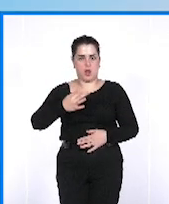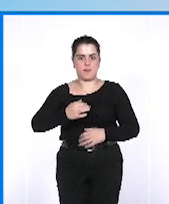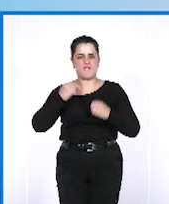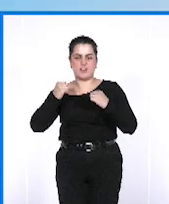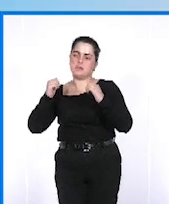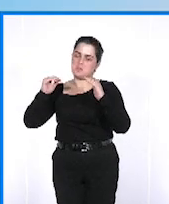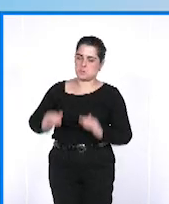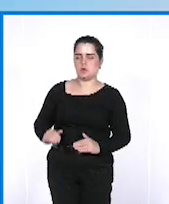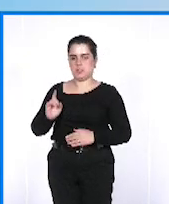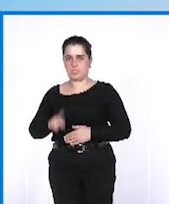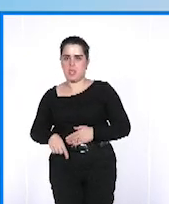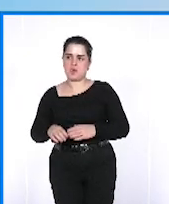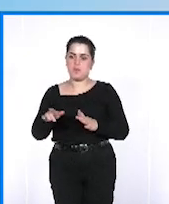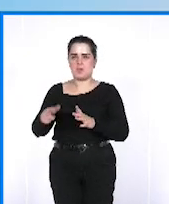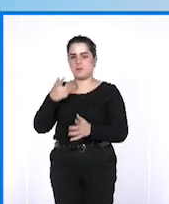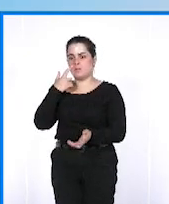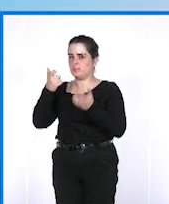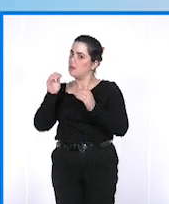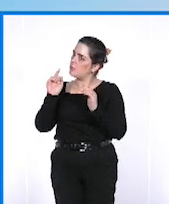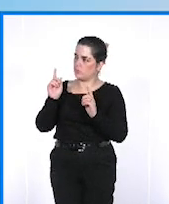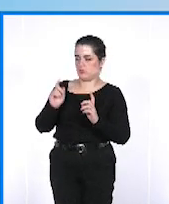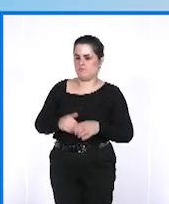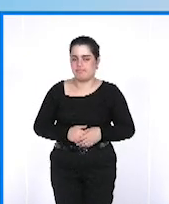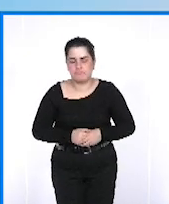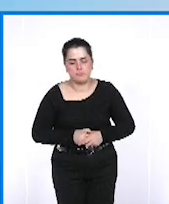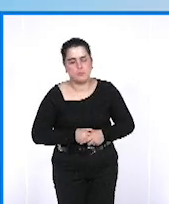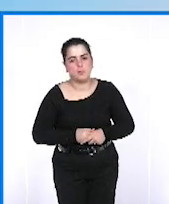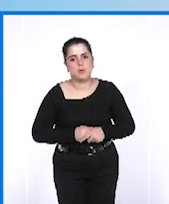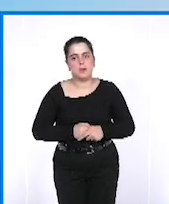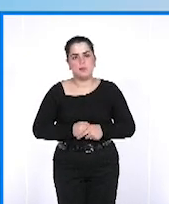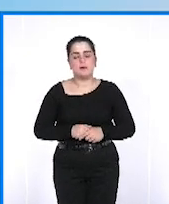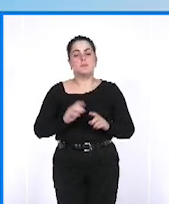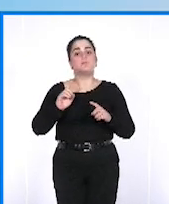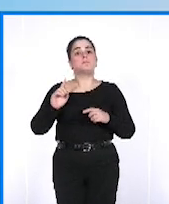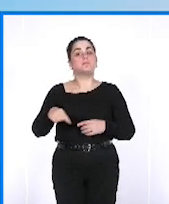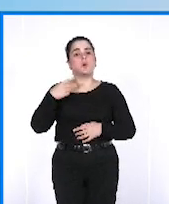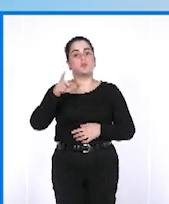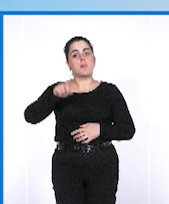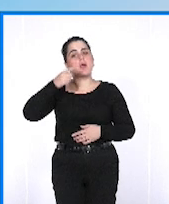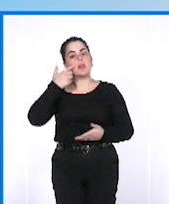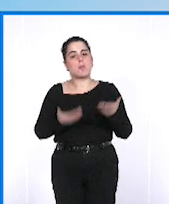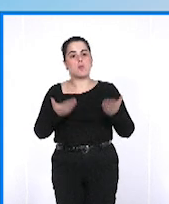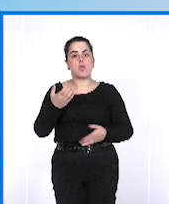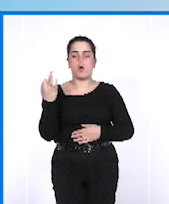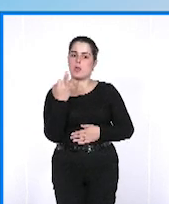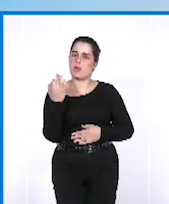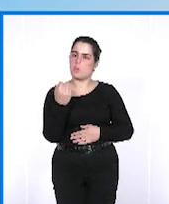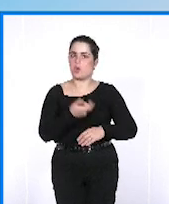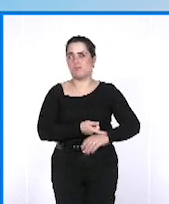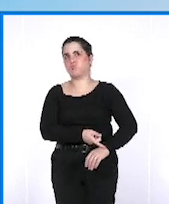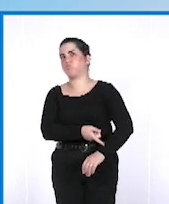aunque no de tan de una manera tan significativa luego también hemos evaluado como veis nos hemos pasado